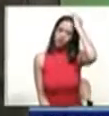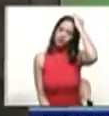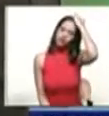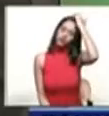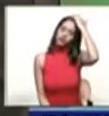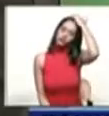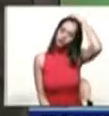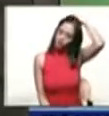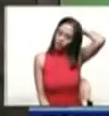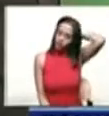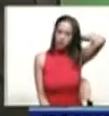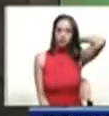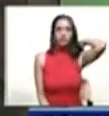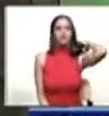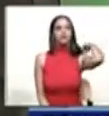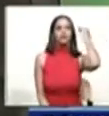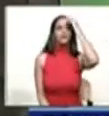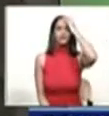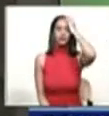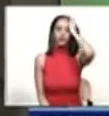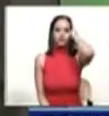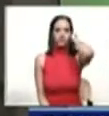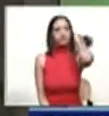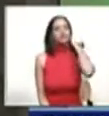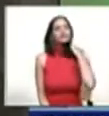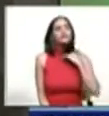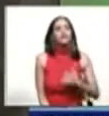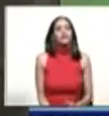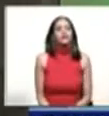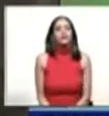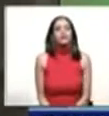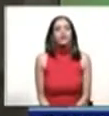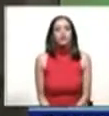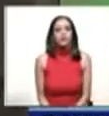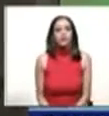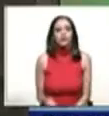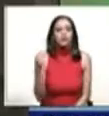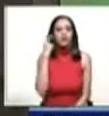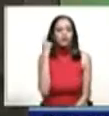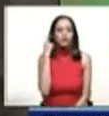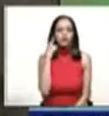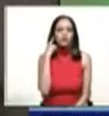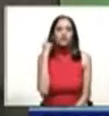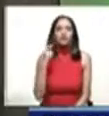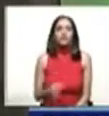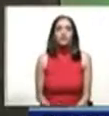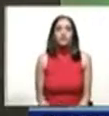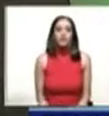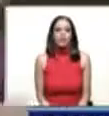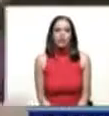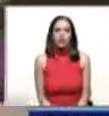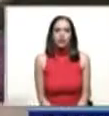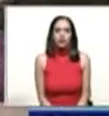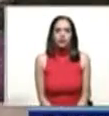de una política económica que debe estar y que debe ser. Entonces, ¿qué pasa con eso? ¿Qué pasa, pues? ¿Qué pasa? Ah,